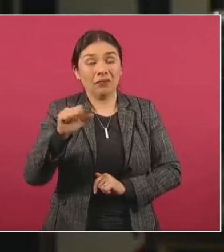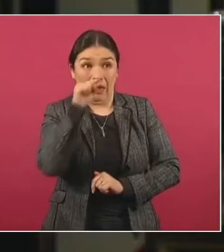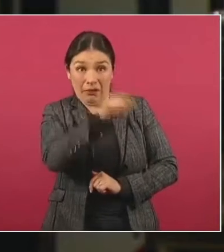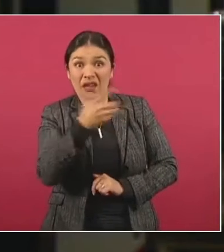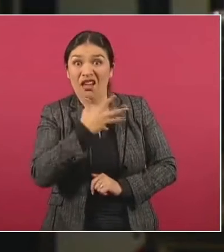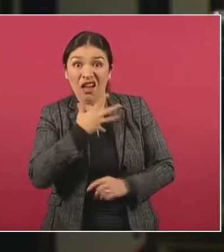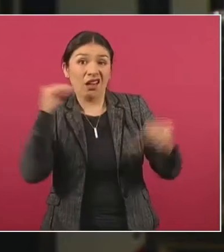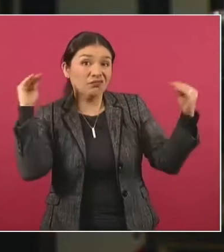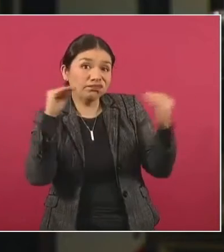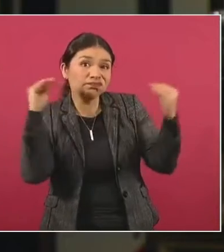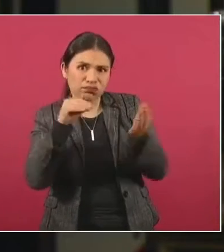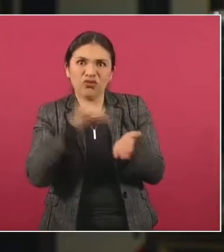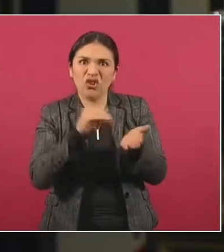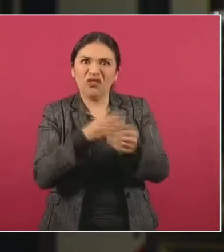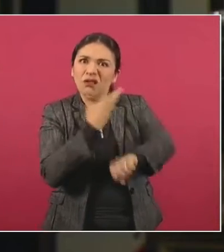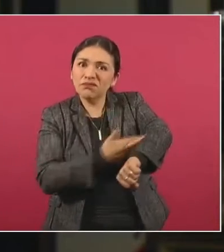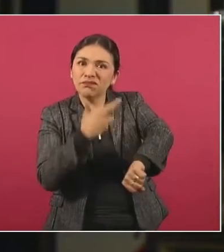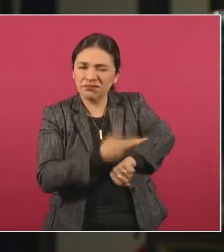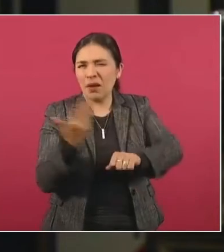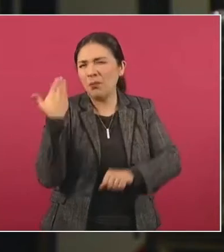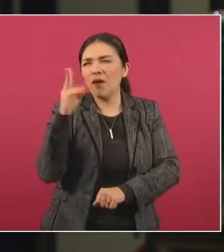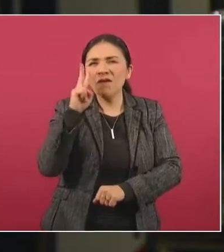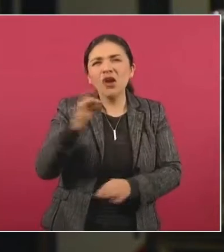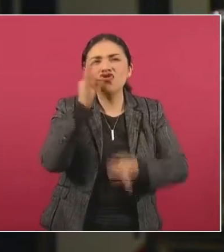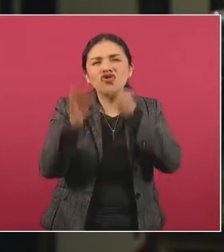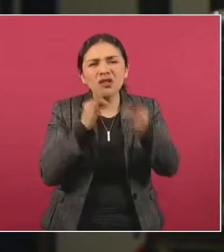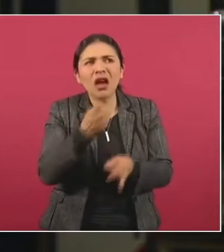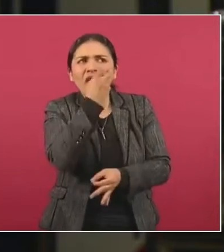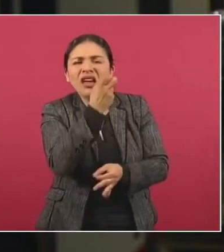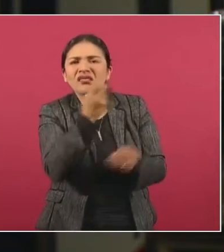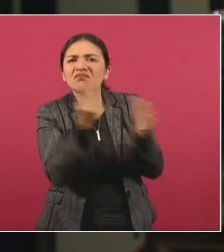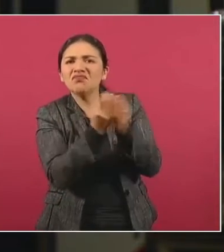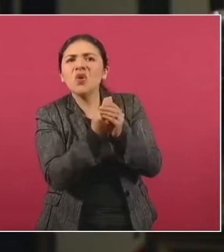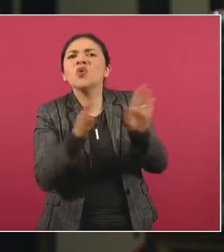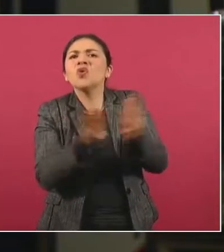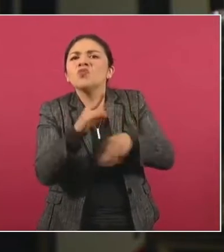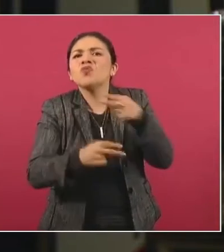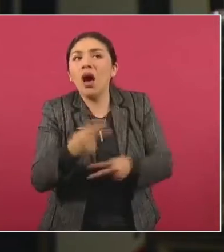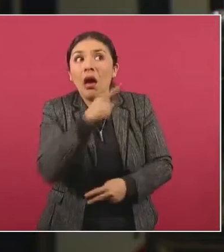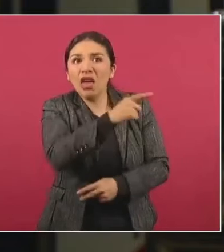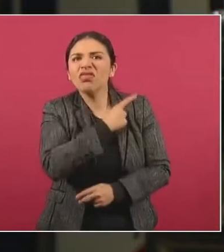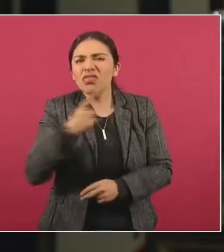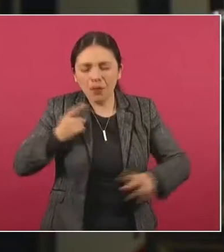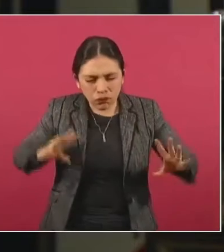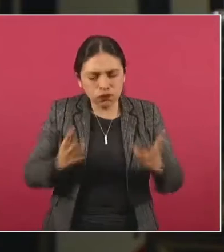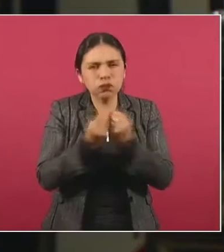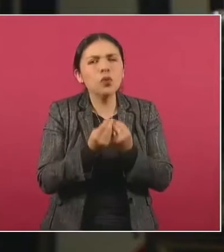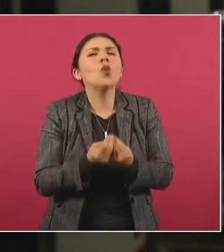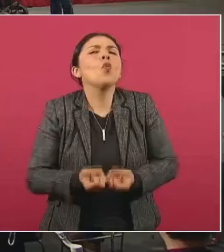y se está corriendo, ha salido en las noticias. ¿Cómo va ese asunto y cuánto deben y desde